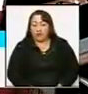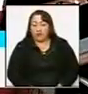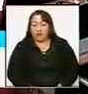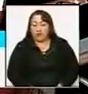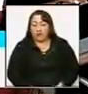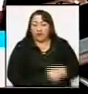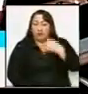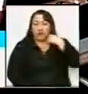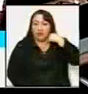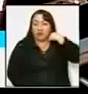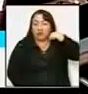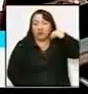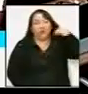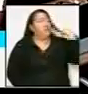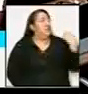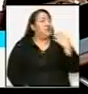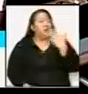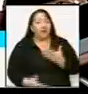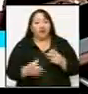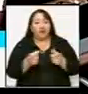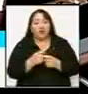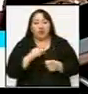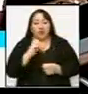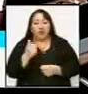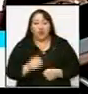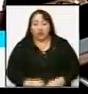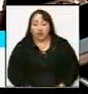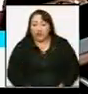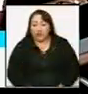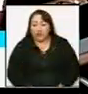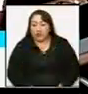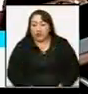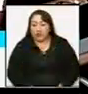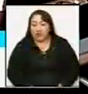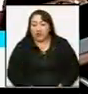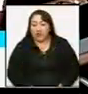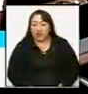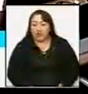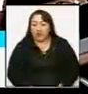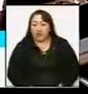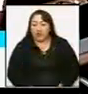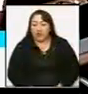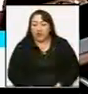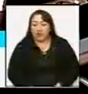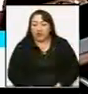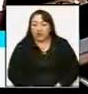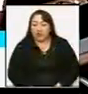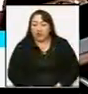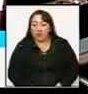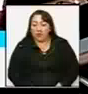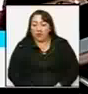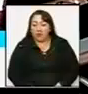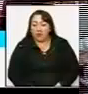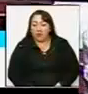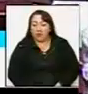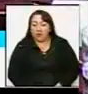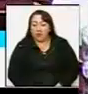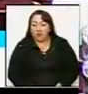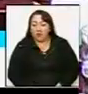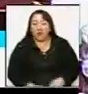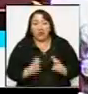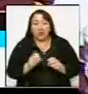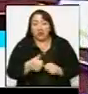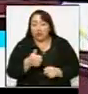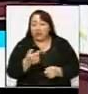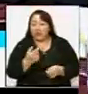interrupción. Muchas gracias, congresista. Yo creo que más que ver el tema operativo de la oficina, habría que ver el tema del principio. ¿Qué